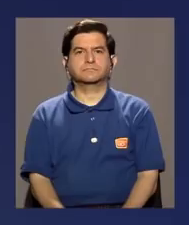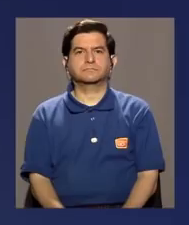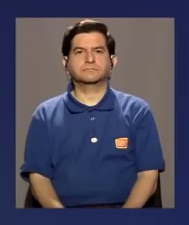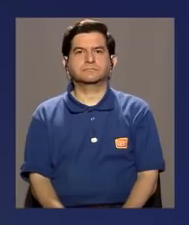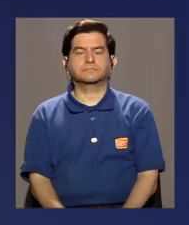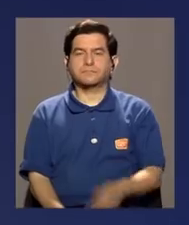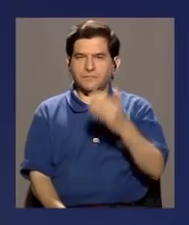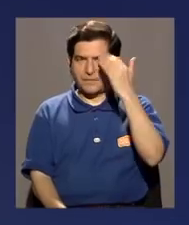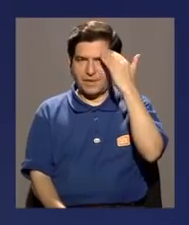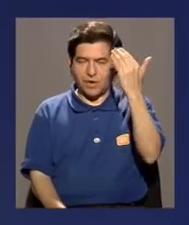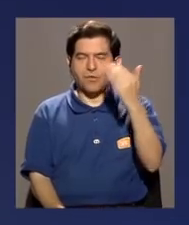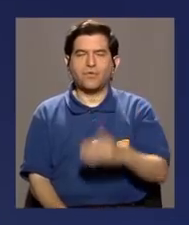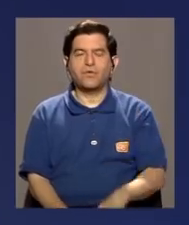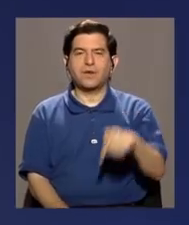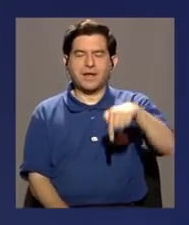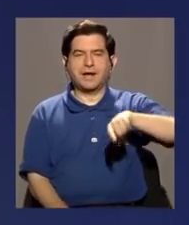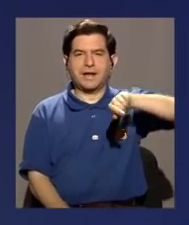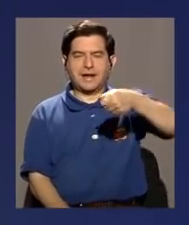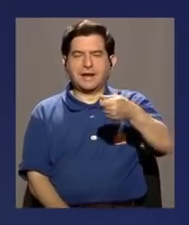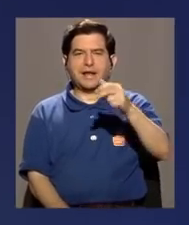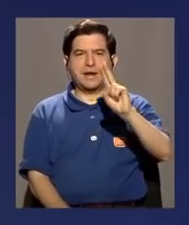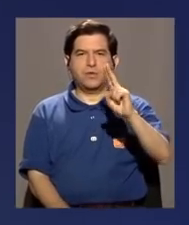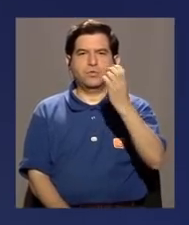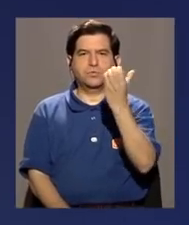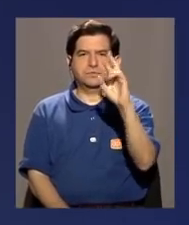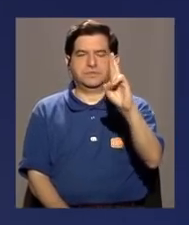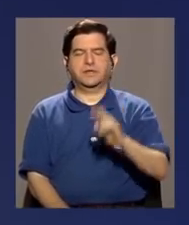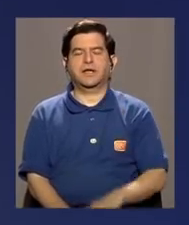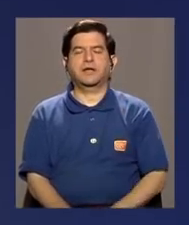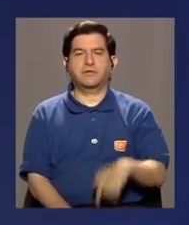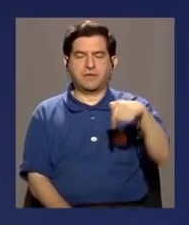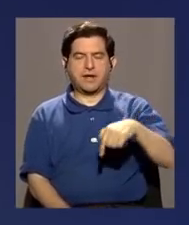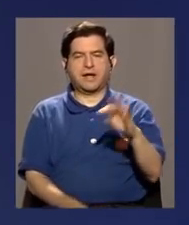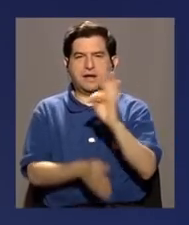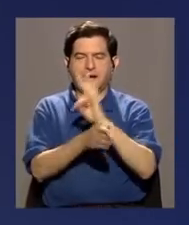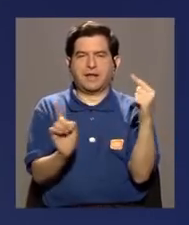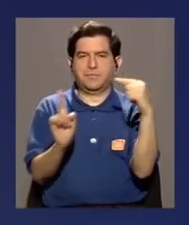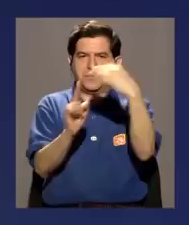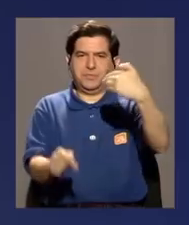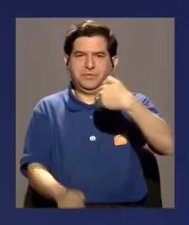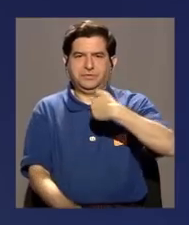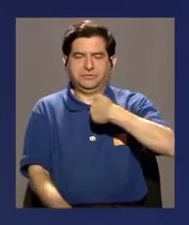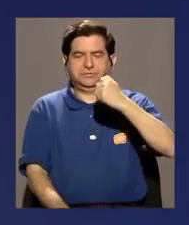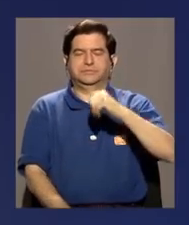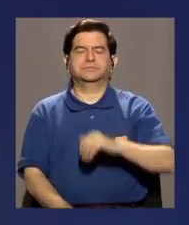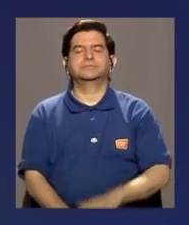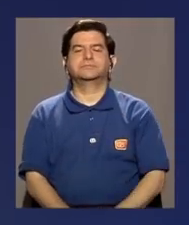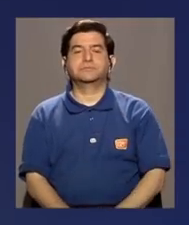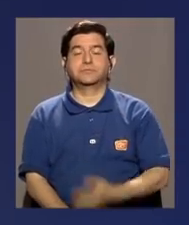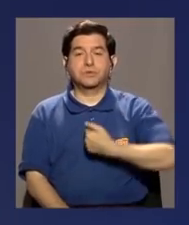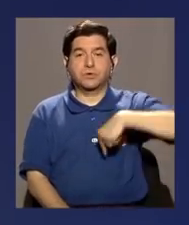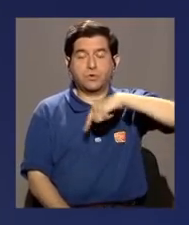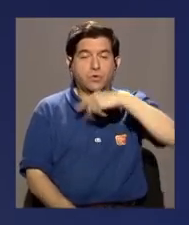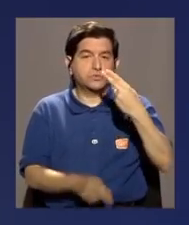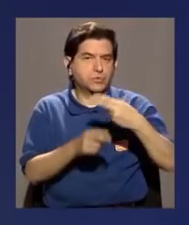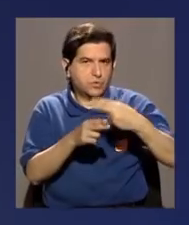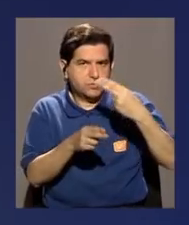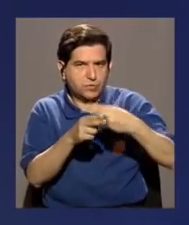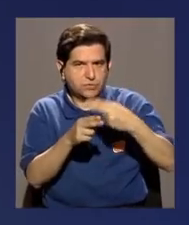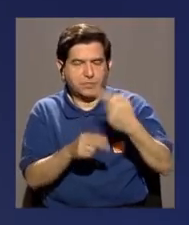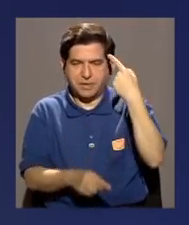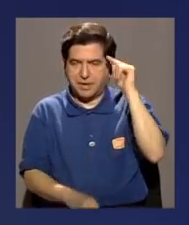hola estamos en los estudios del canal la universidad de costa rica haciendo televisión con sentido en lo que nosotros hemos denominado